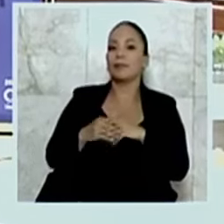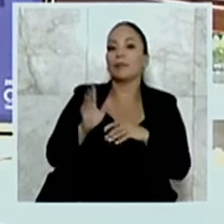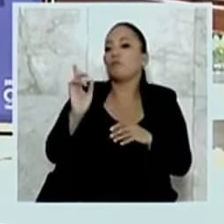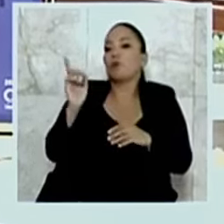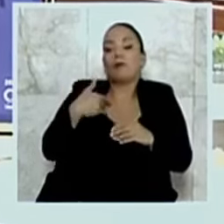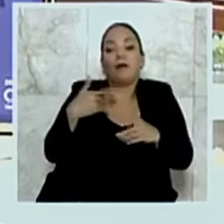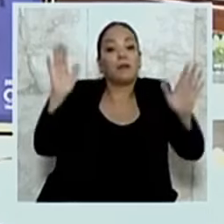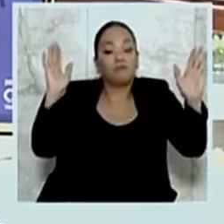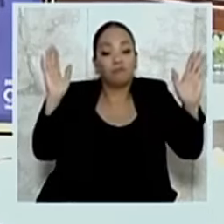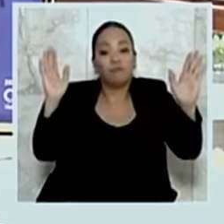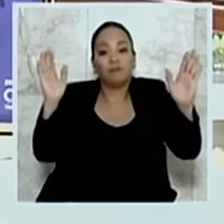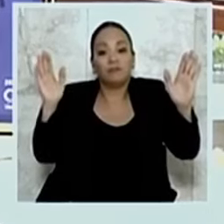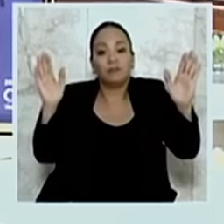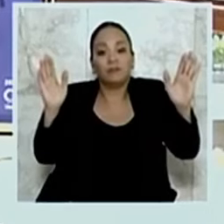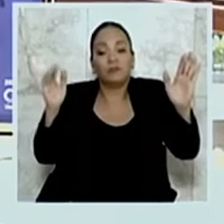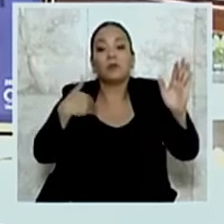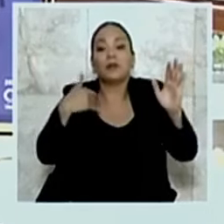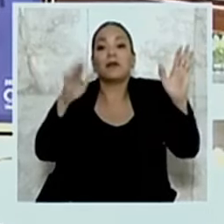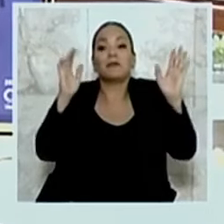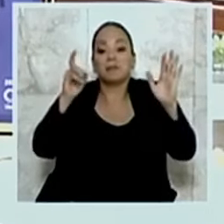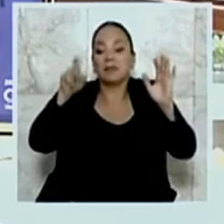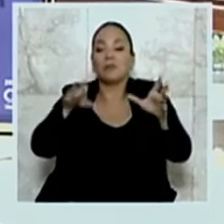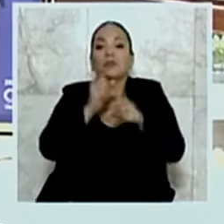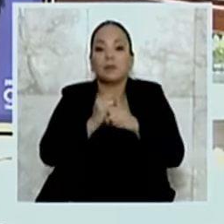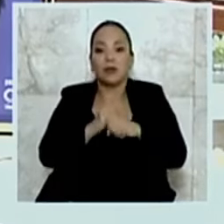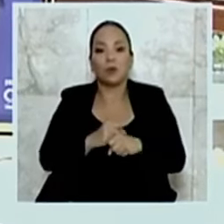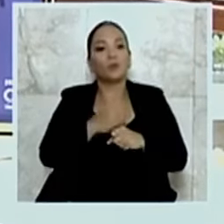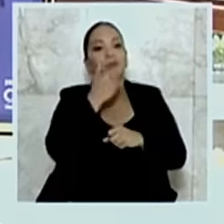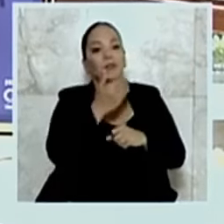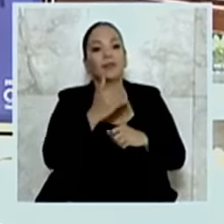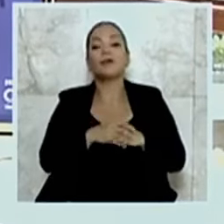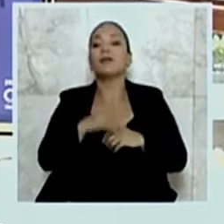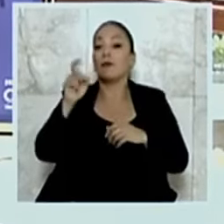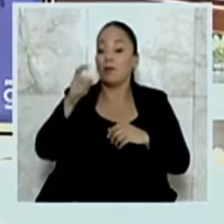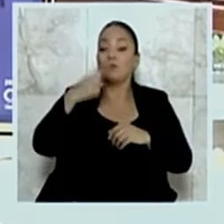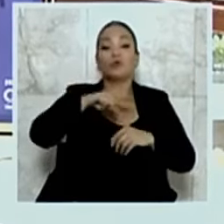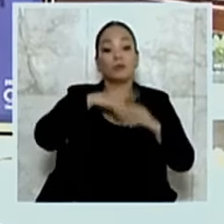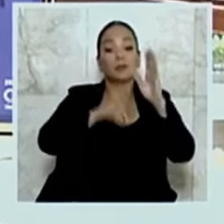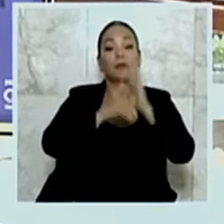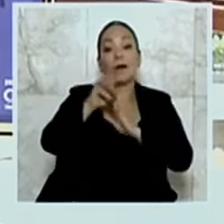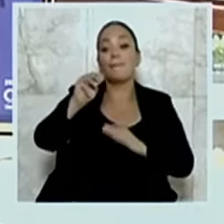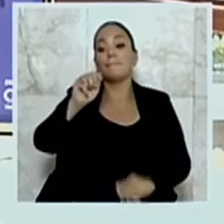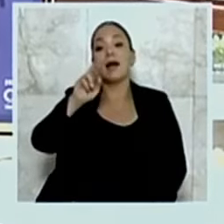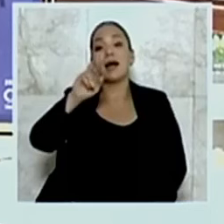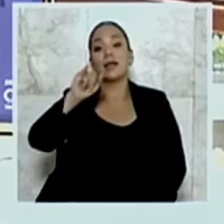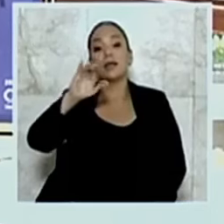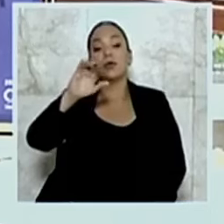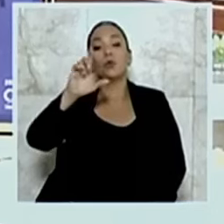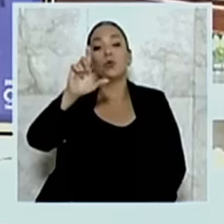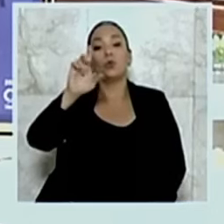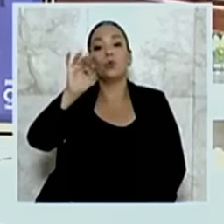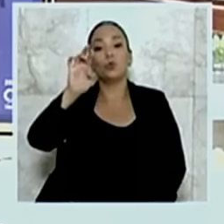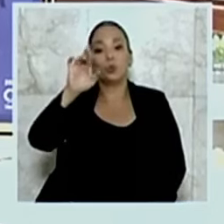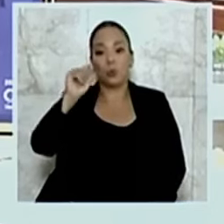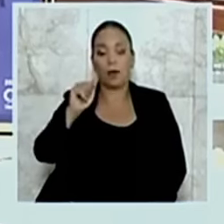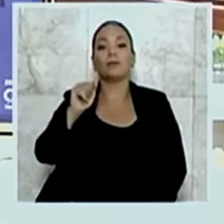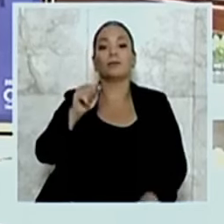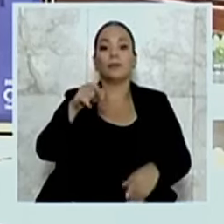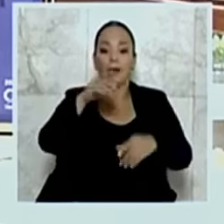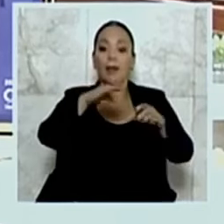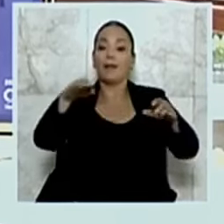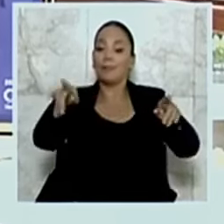llanos de Pocosí. En todo el país, don Rodrigo, y no solamente en las zonas costeras, también en el mar. Como diría mi abuelita, donde haya. Donde haya y